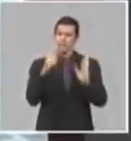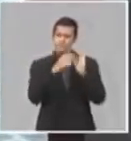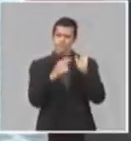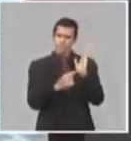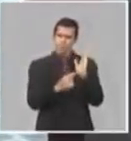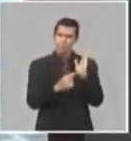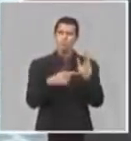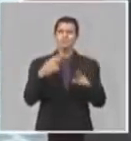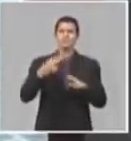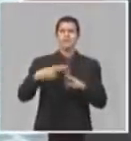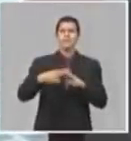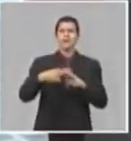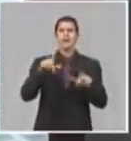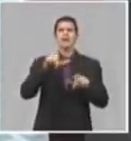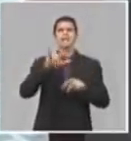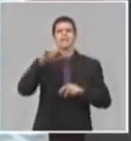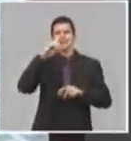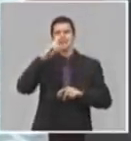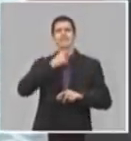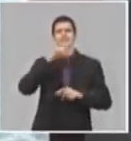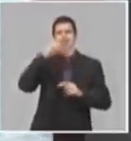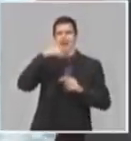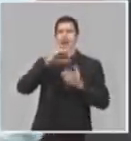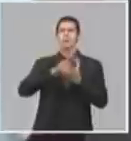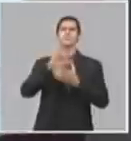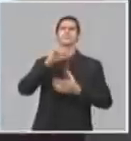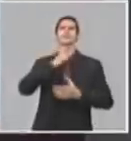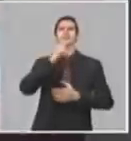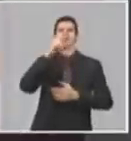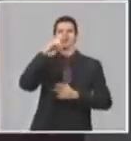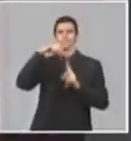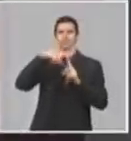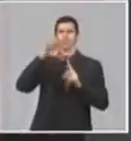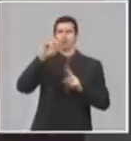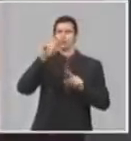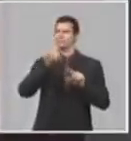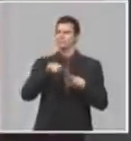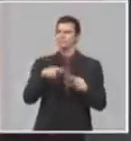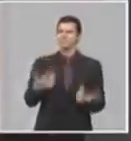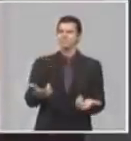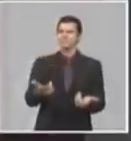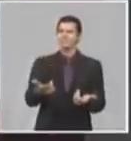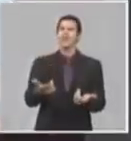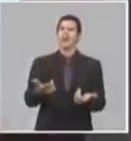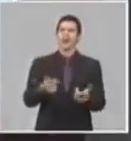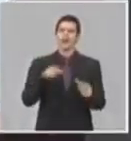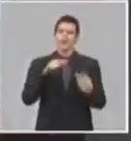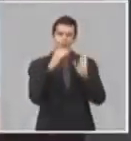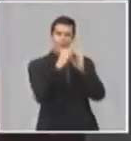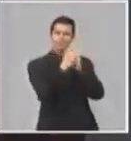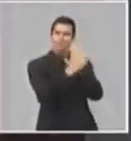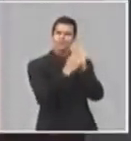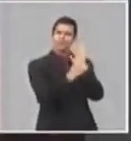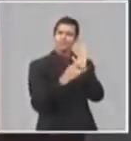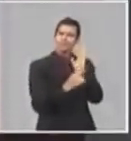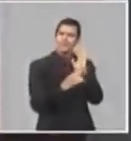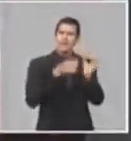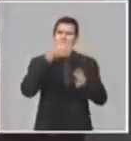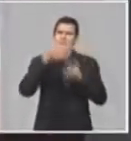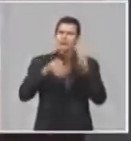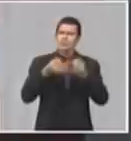en el séptimo Congreso. Y con eso, ¿qué hemos diseñado y que ya hoy tenemos aprobado en a diferentes